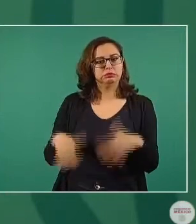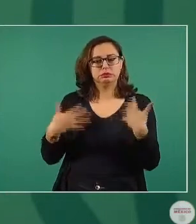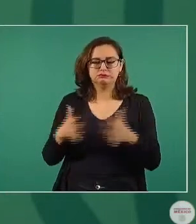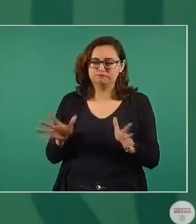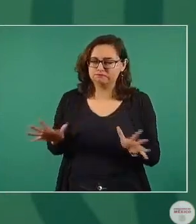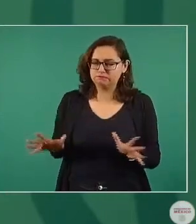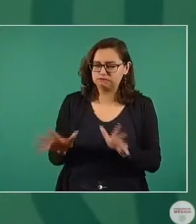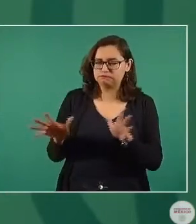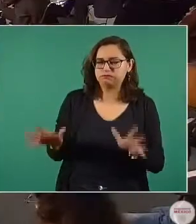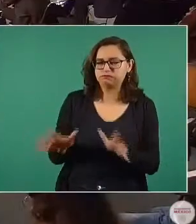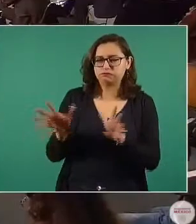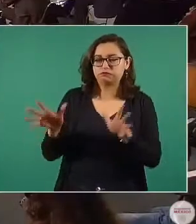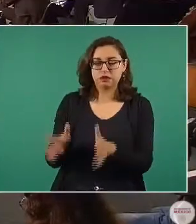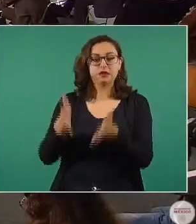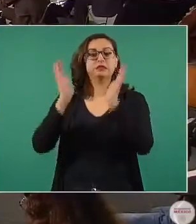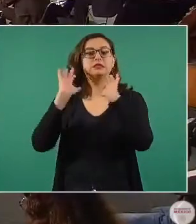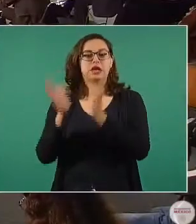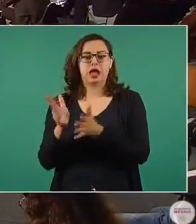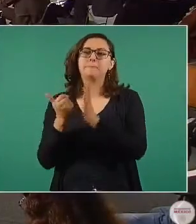porque